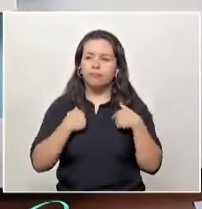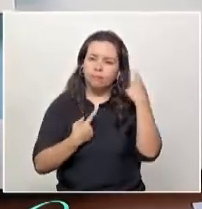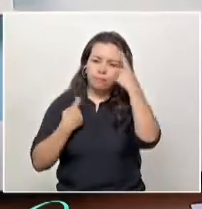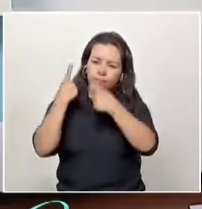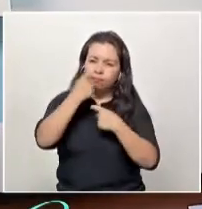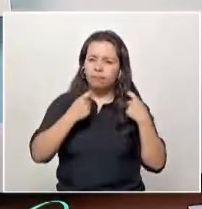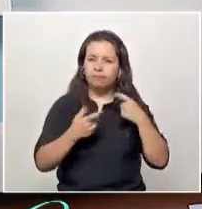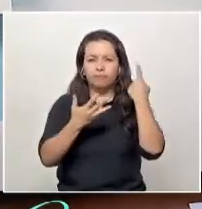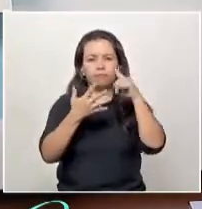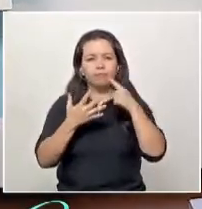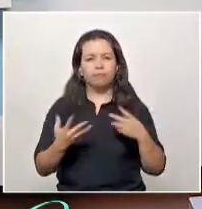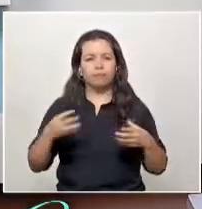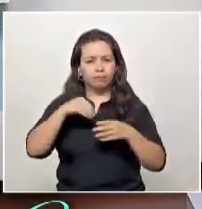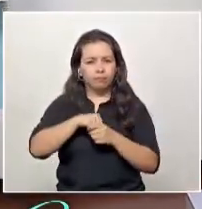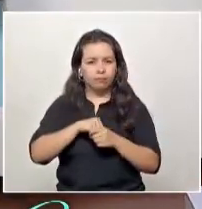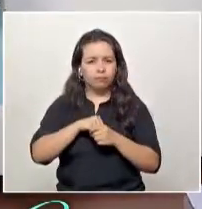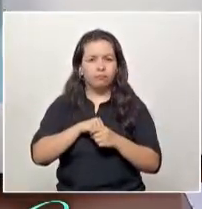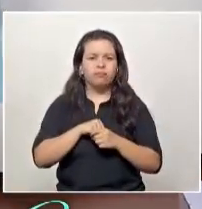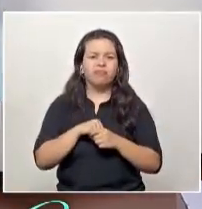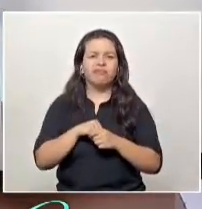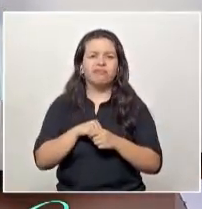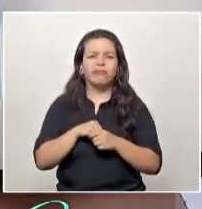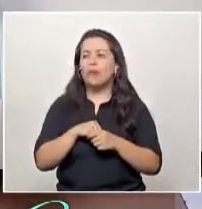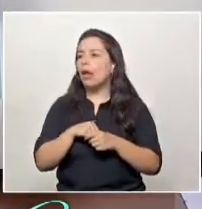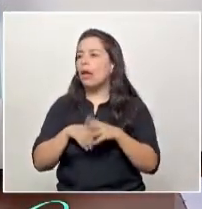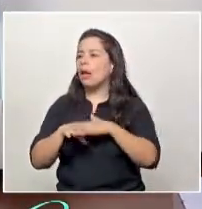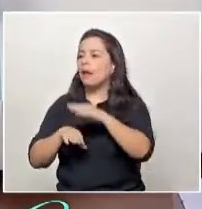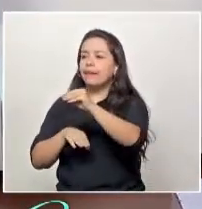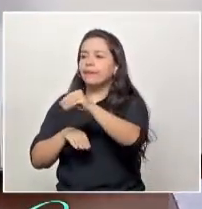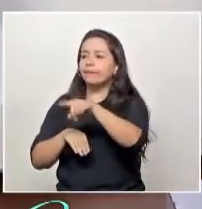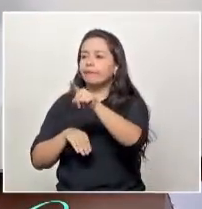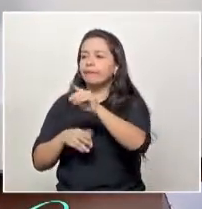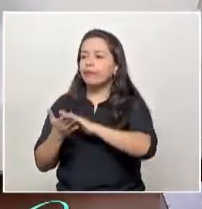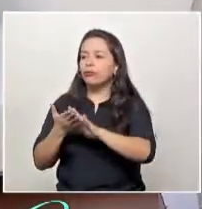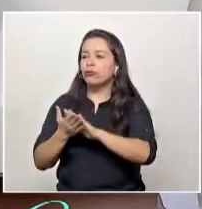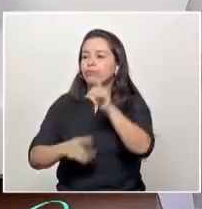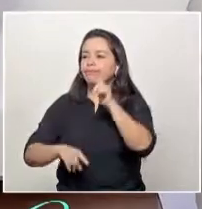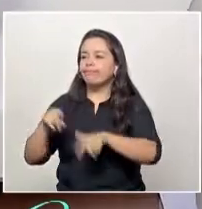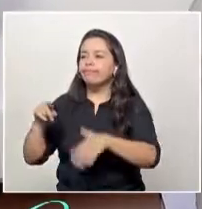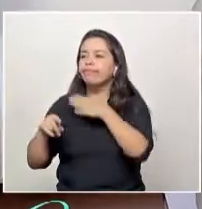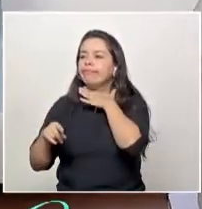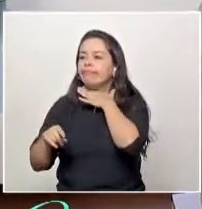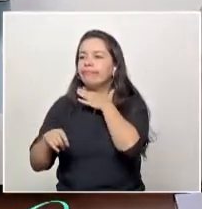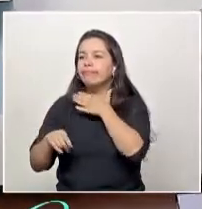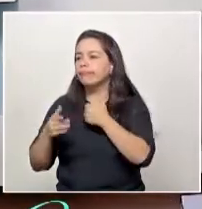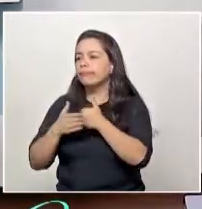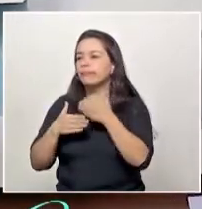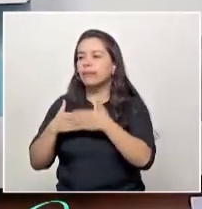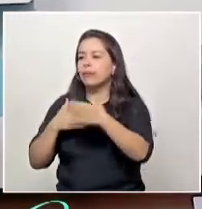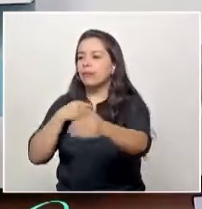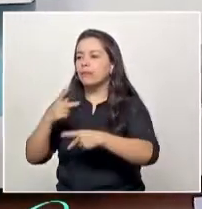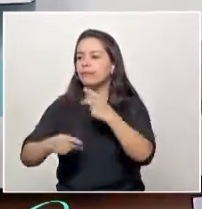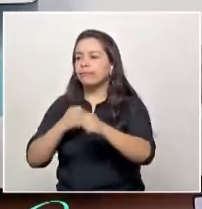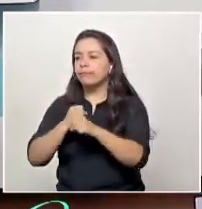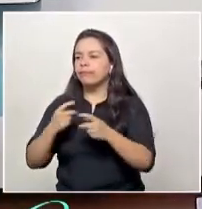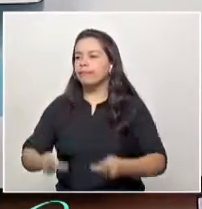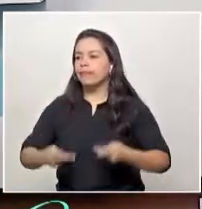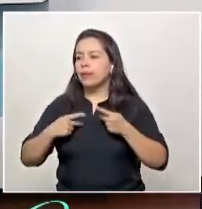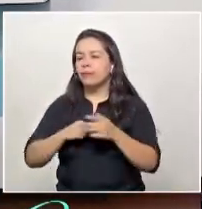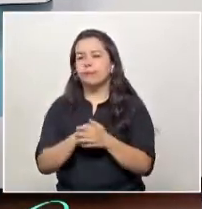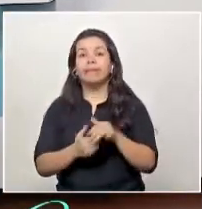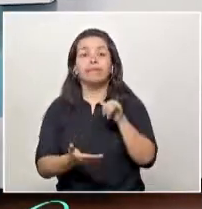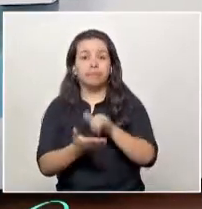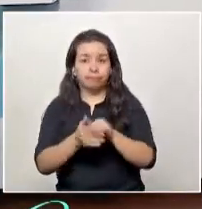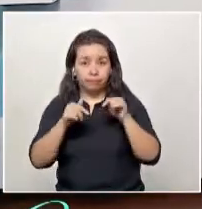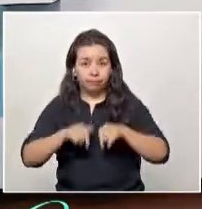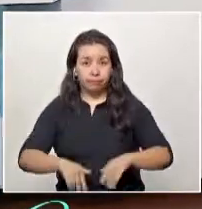integral y que no sigamos despachando pues a un paciente diciéndole no tiene cura y tiene que vivir con eso el resto de la vida. Bueno, para eso